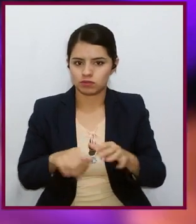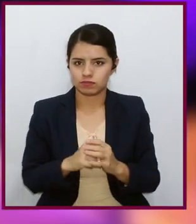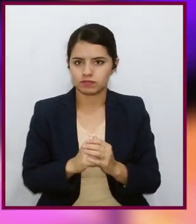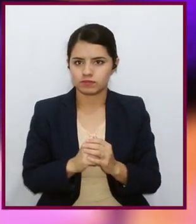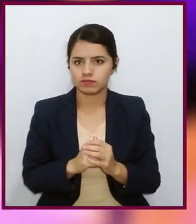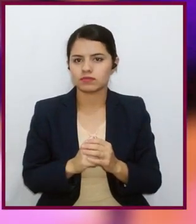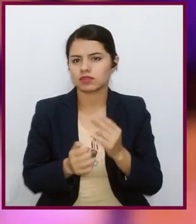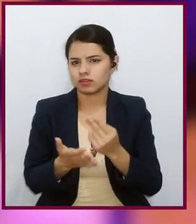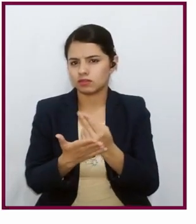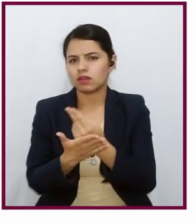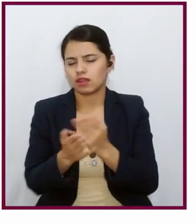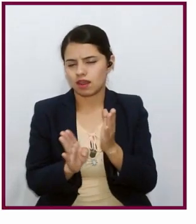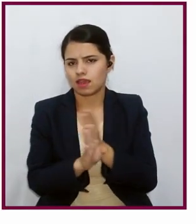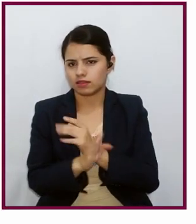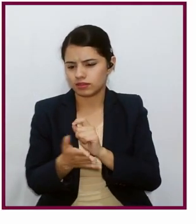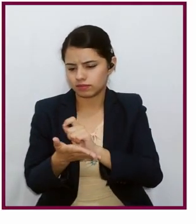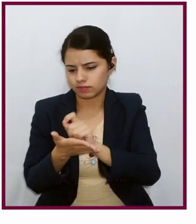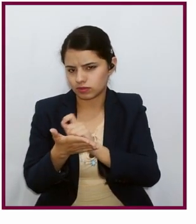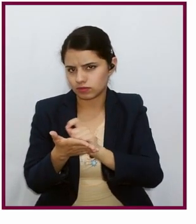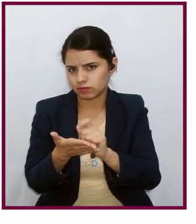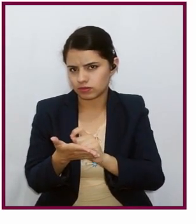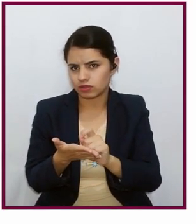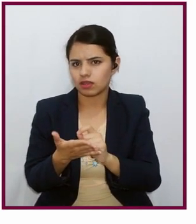sean verídicas para que nosotros podamos